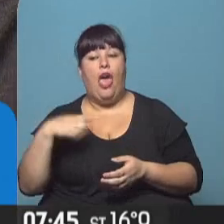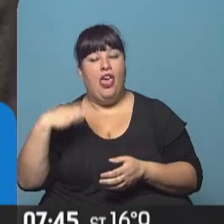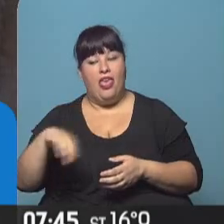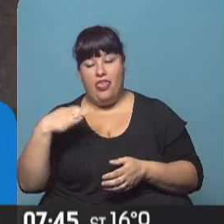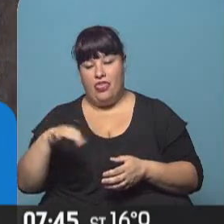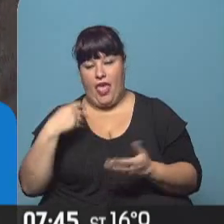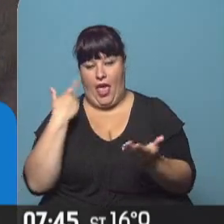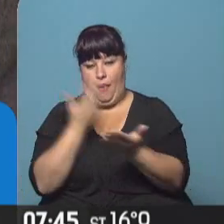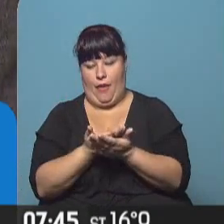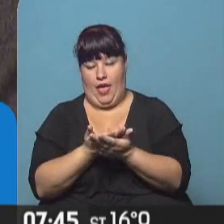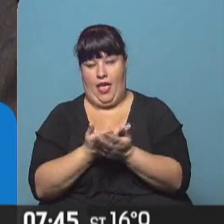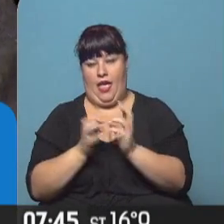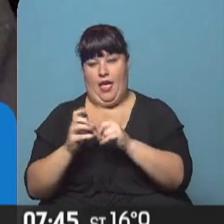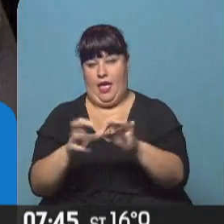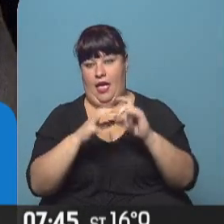van a llevar adelante